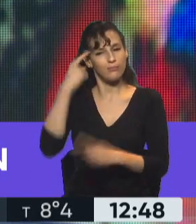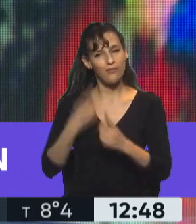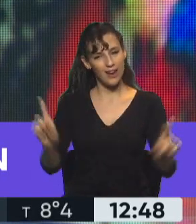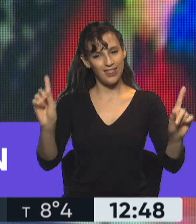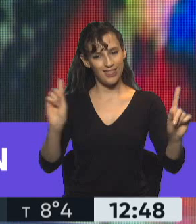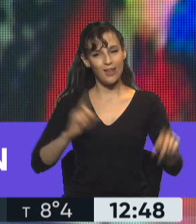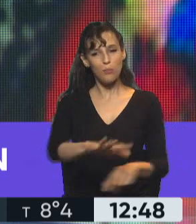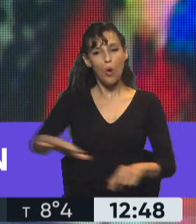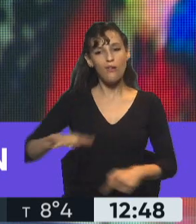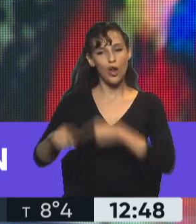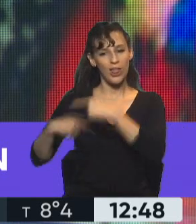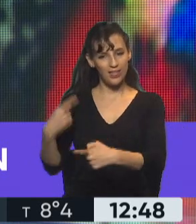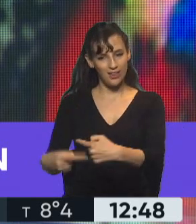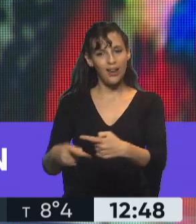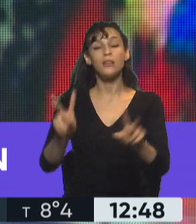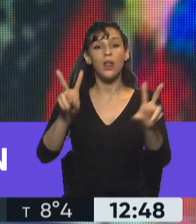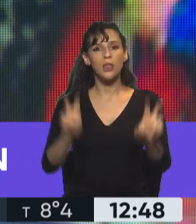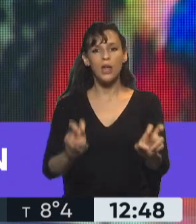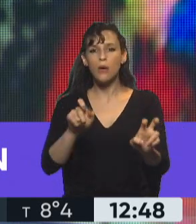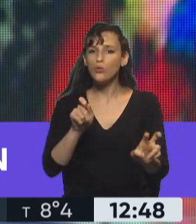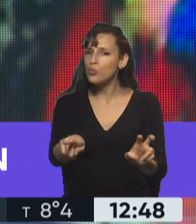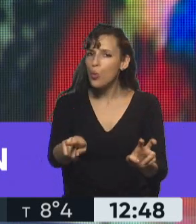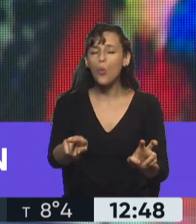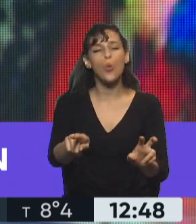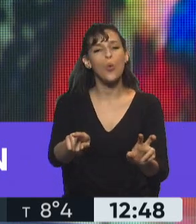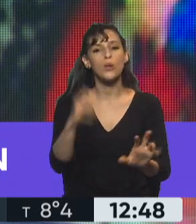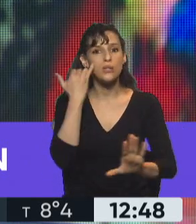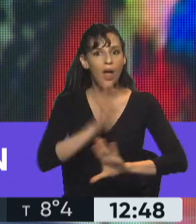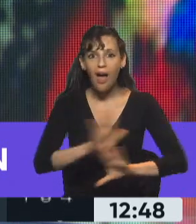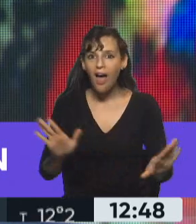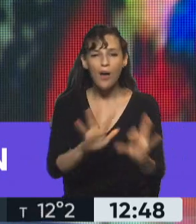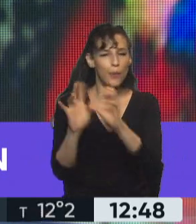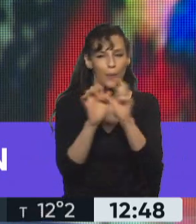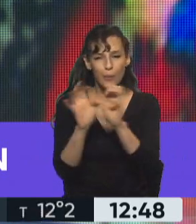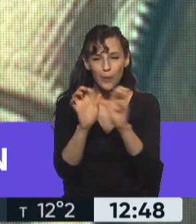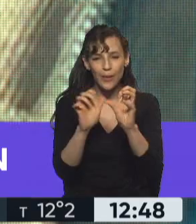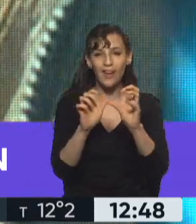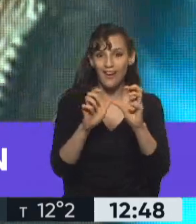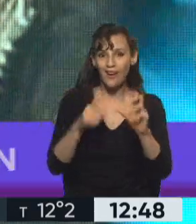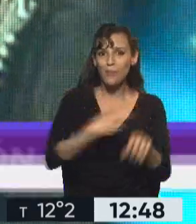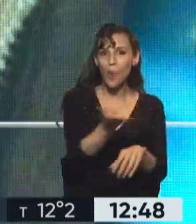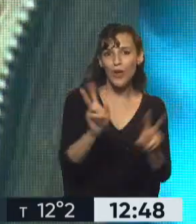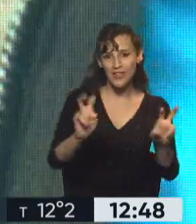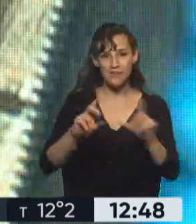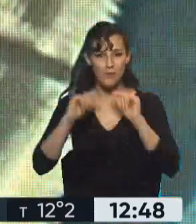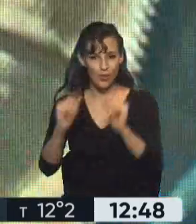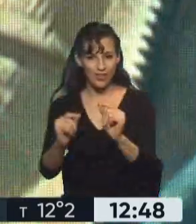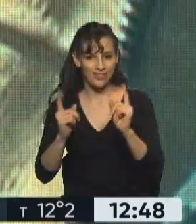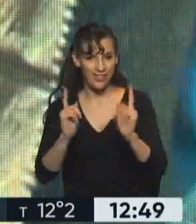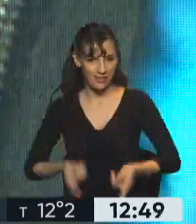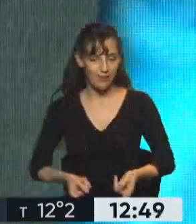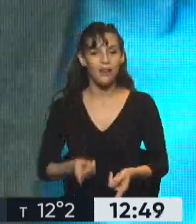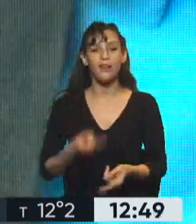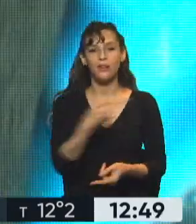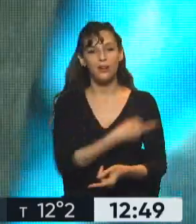indígenas, cuyos temas fundamentales ya penetraron las agendas públicas y las protestas sociales. Sandra, de todo esto vamos a estar hablando todas las